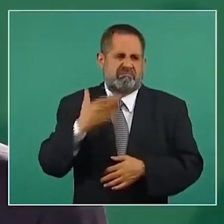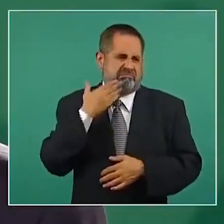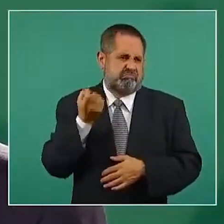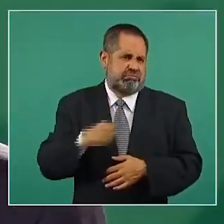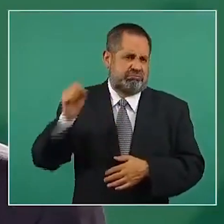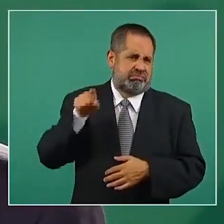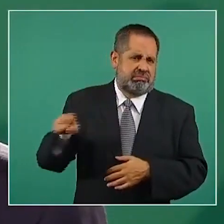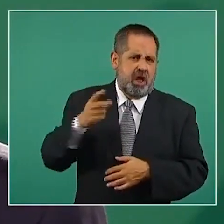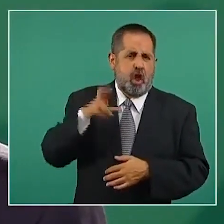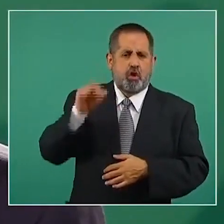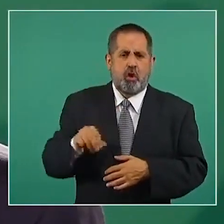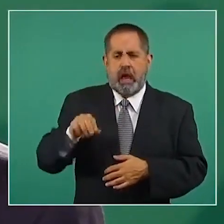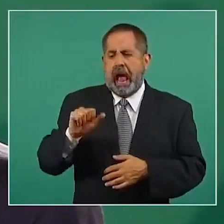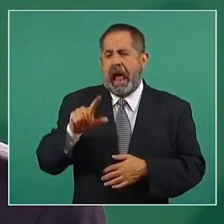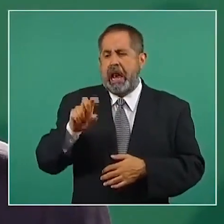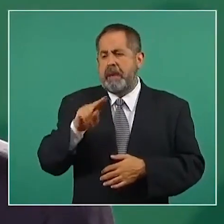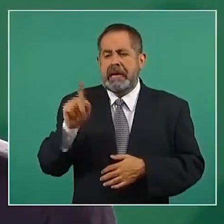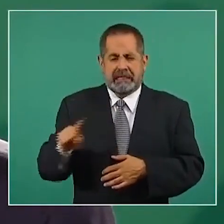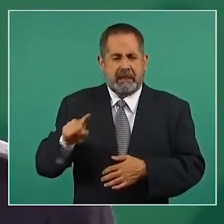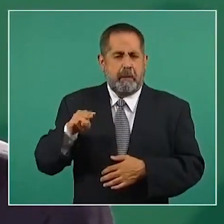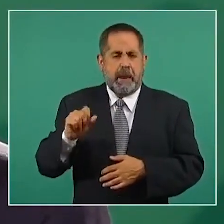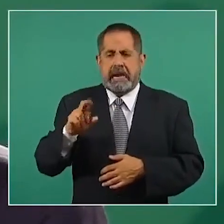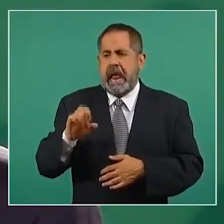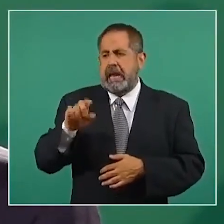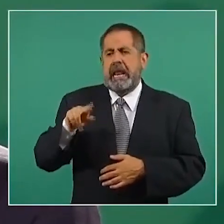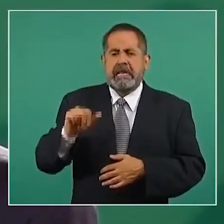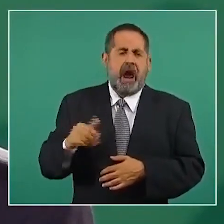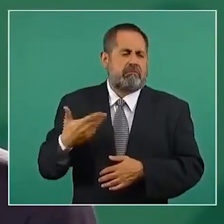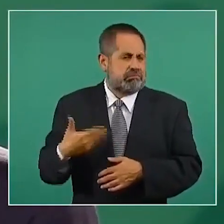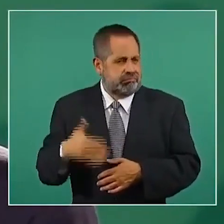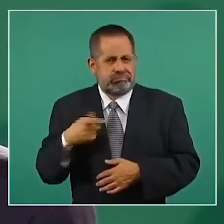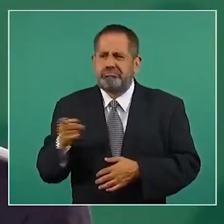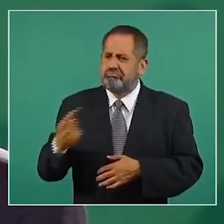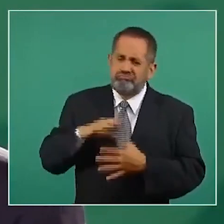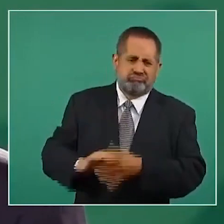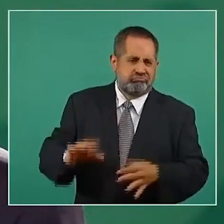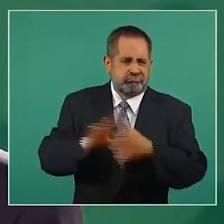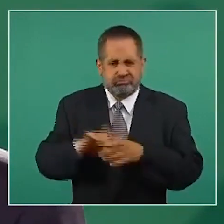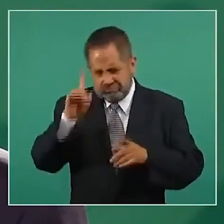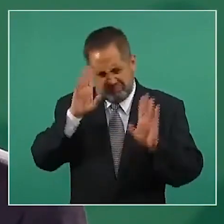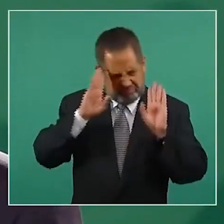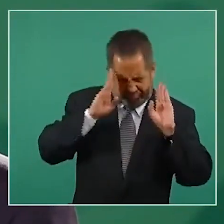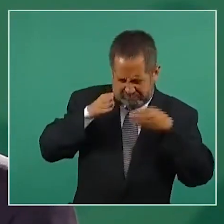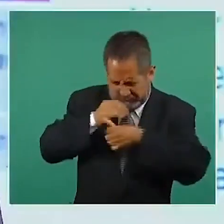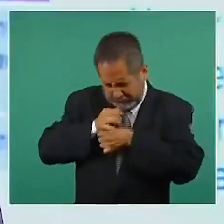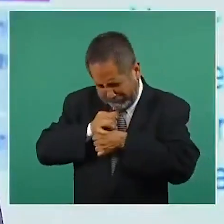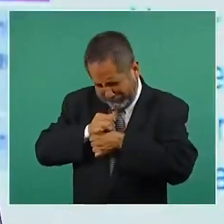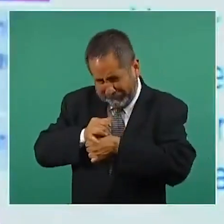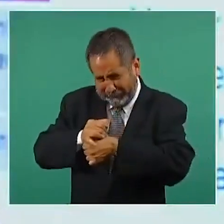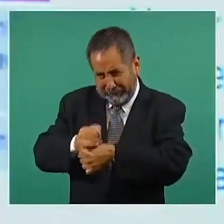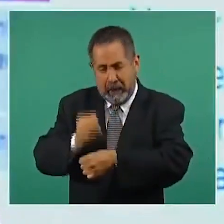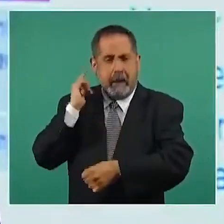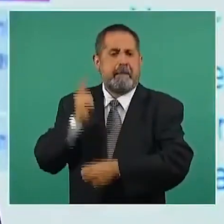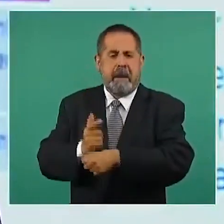dirigido por la doctora María Elena Álvarez Builla, nos dio un ejemplo de cómo la orientación de la ciencia y el desarrollo tecnológico,